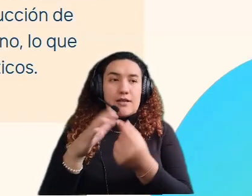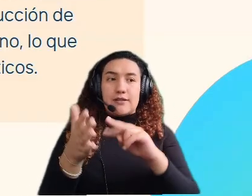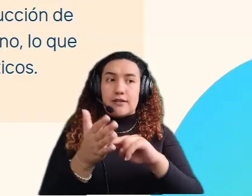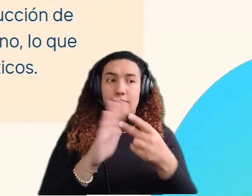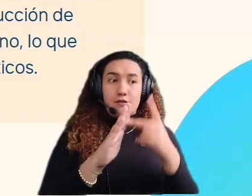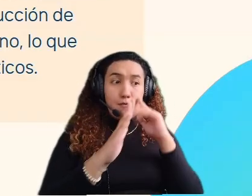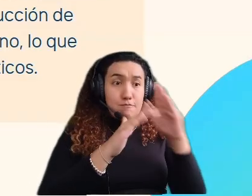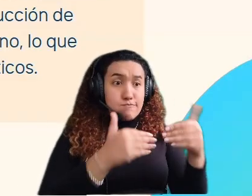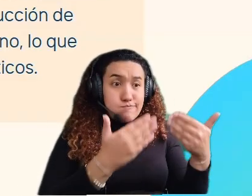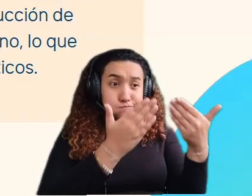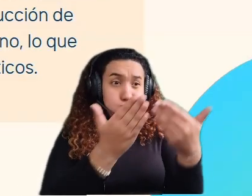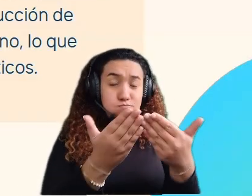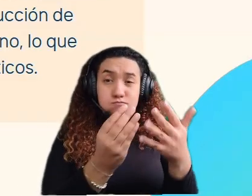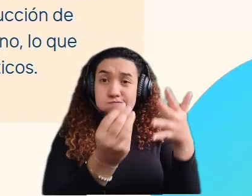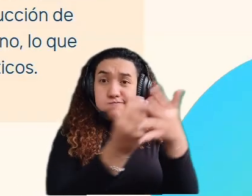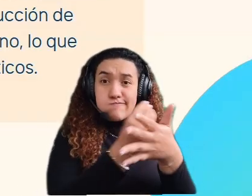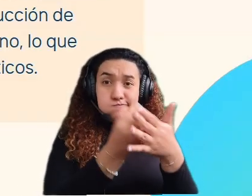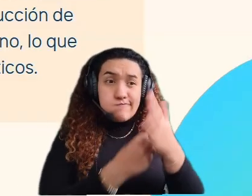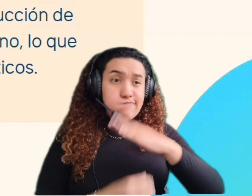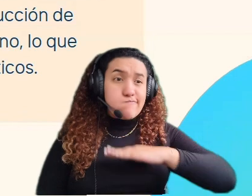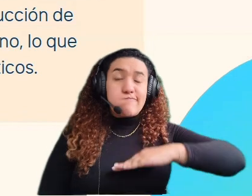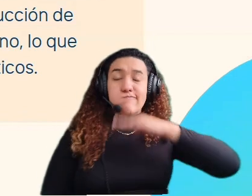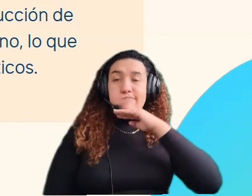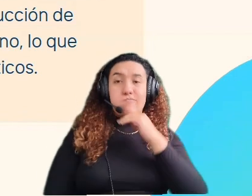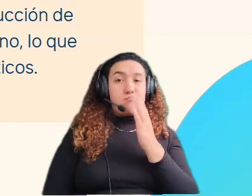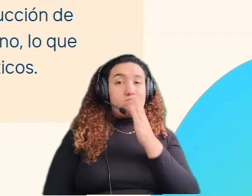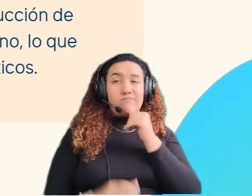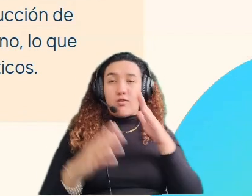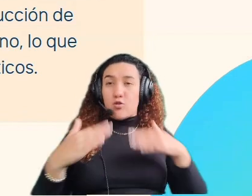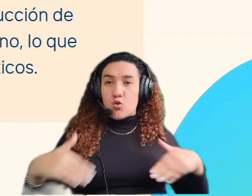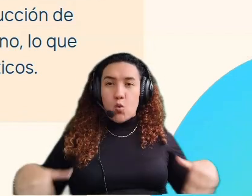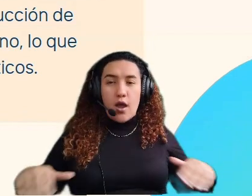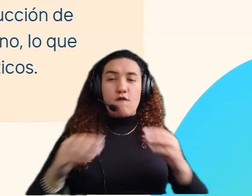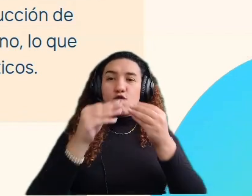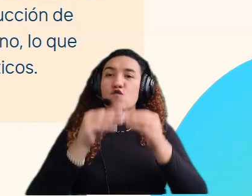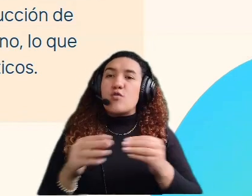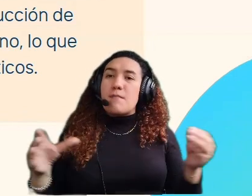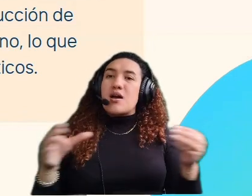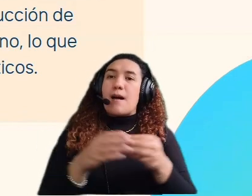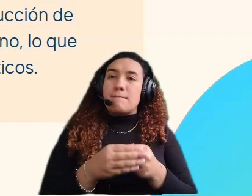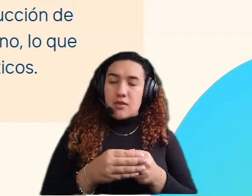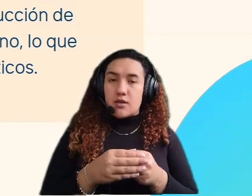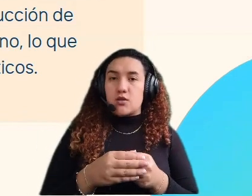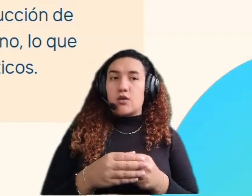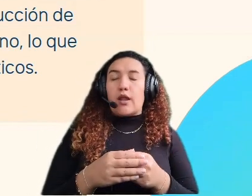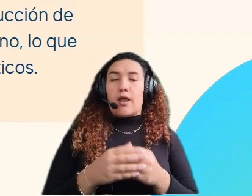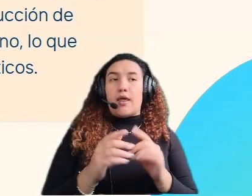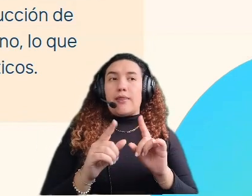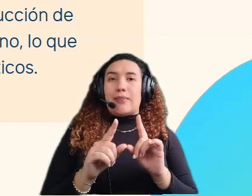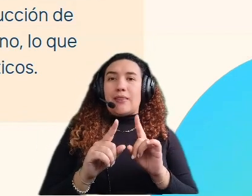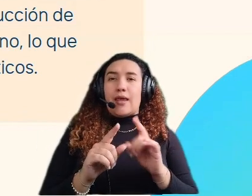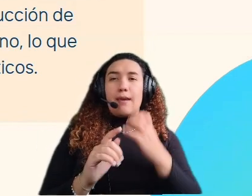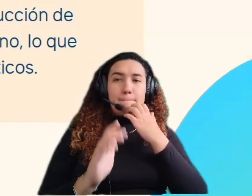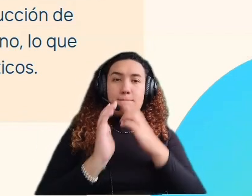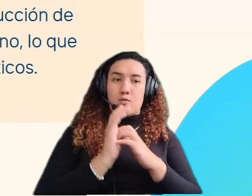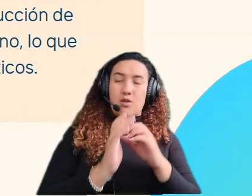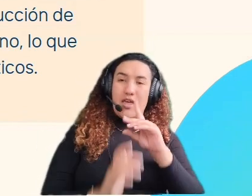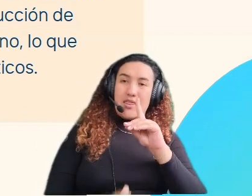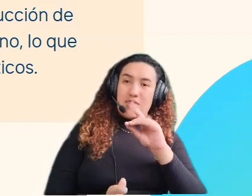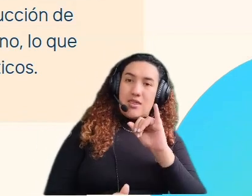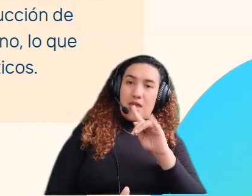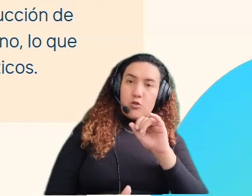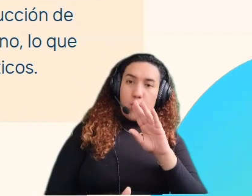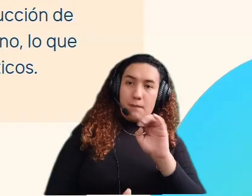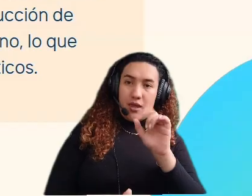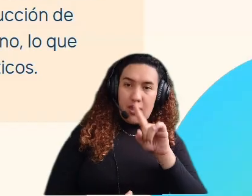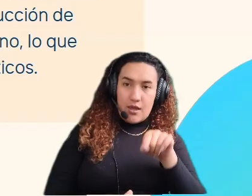celular, que existe una escasez de datos experimentales sobre los mecanismos de adaptación, en grupos funcionales distintos a lo que son